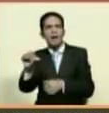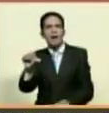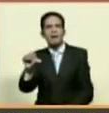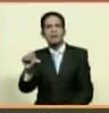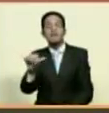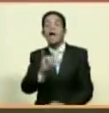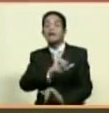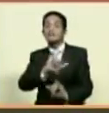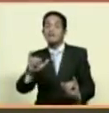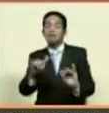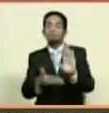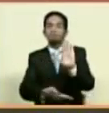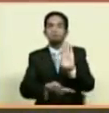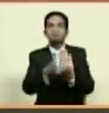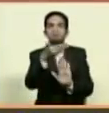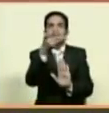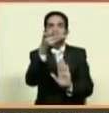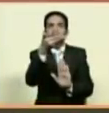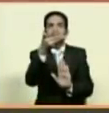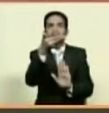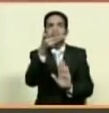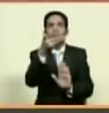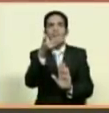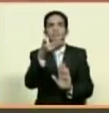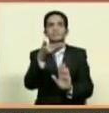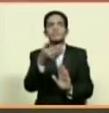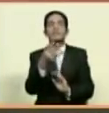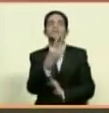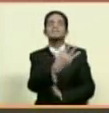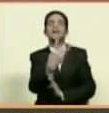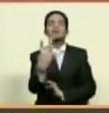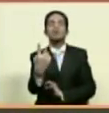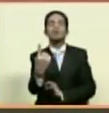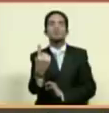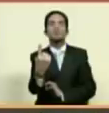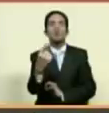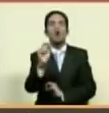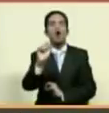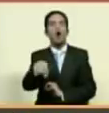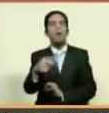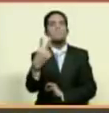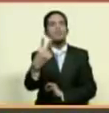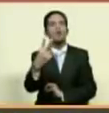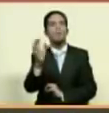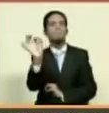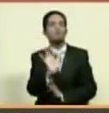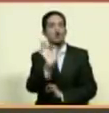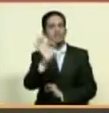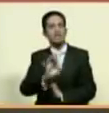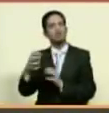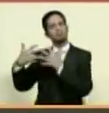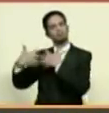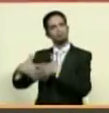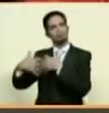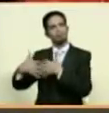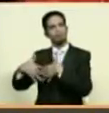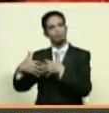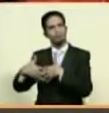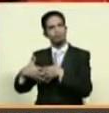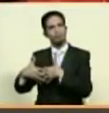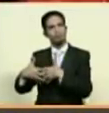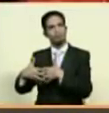un incremento significativo del 31,2% de la capacidad operativa actual